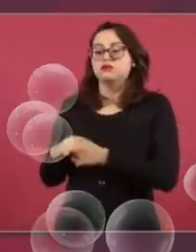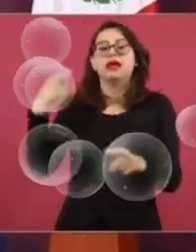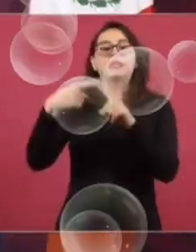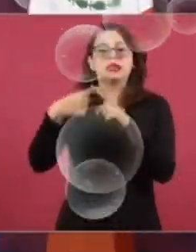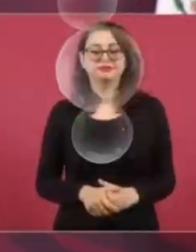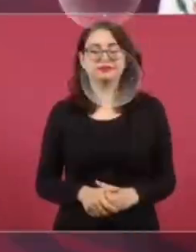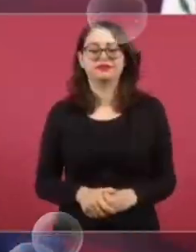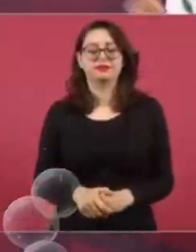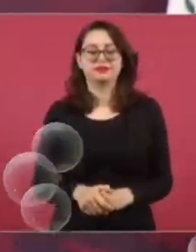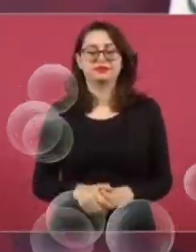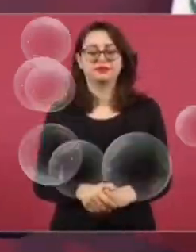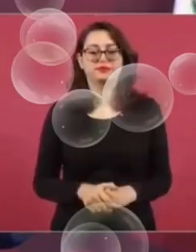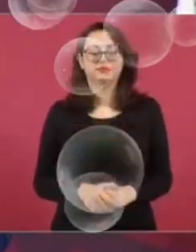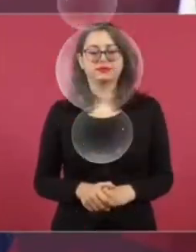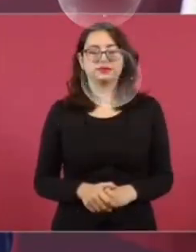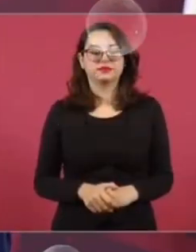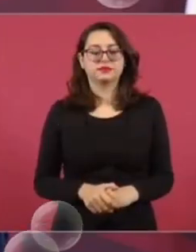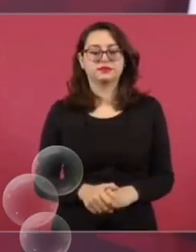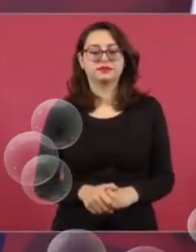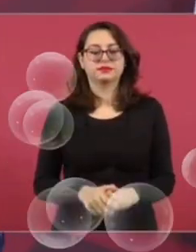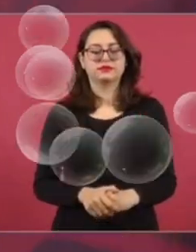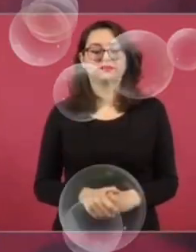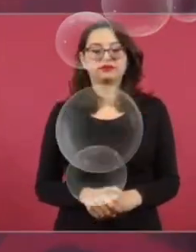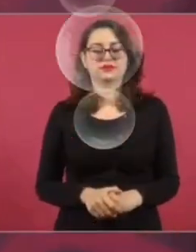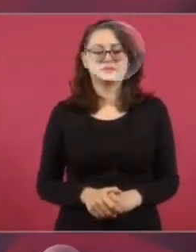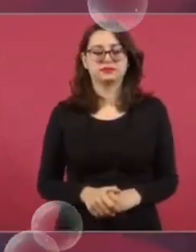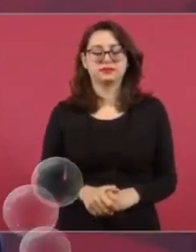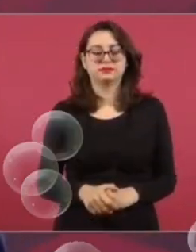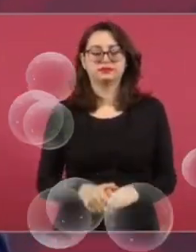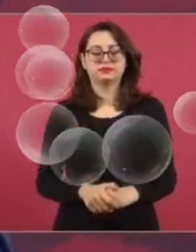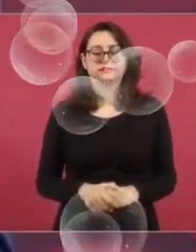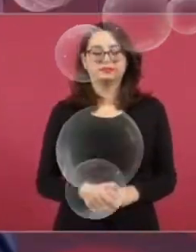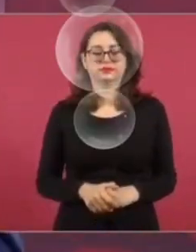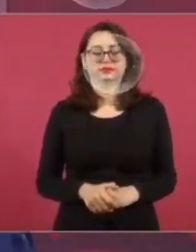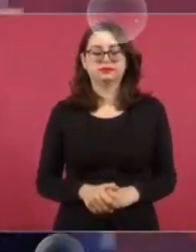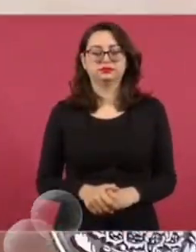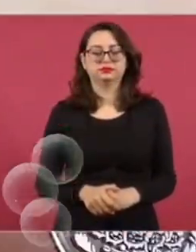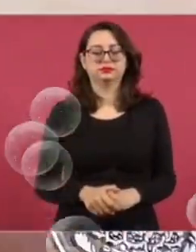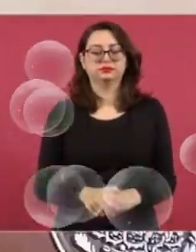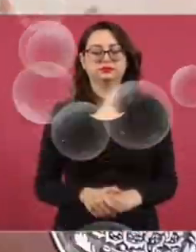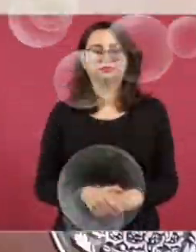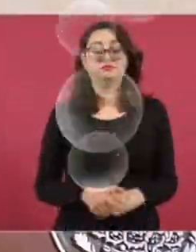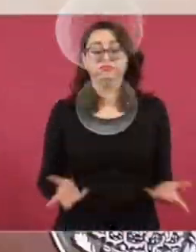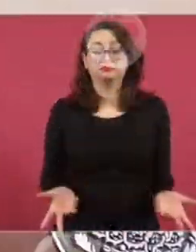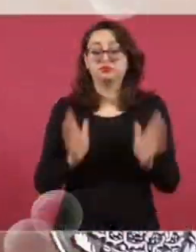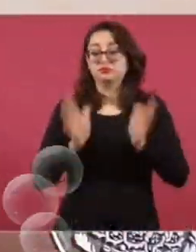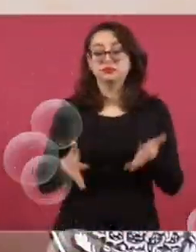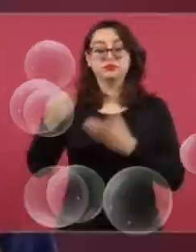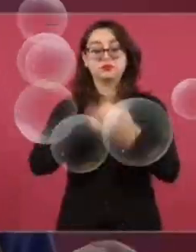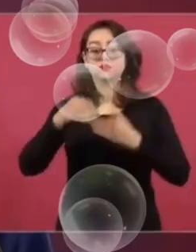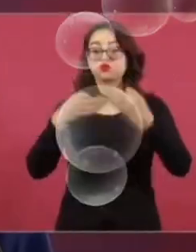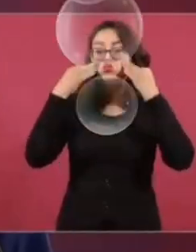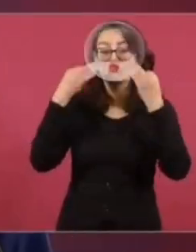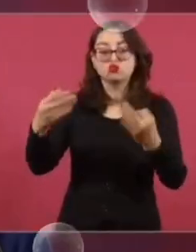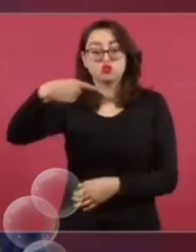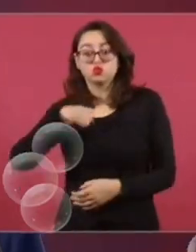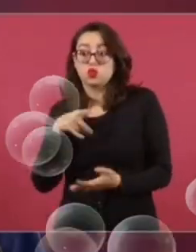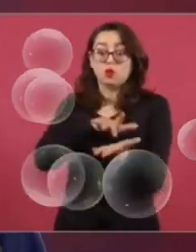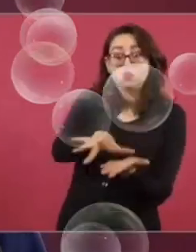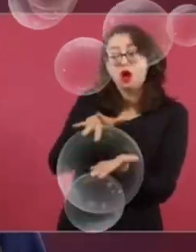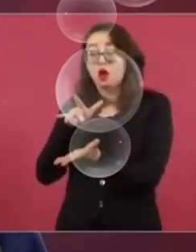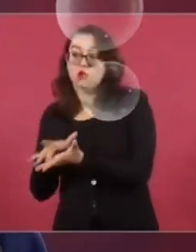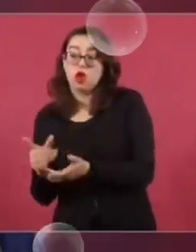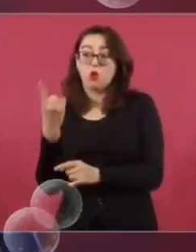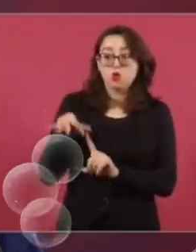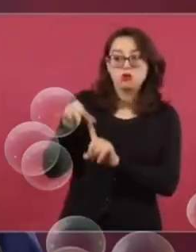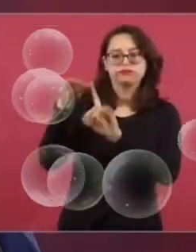izquierdo y como ha quedado constancia Pues yo Noé inclinado La balanza se